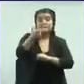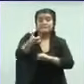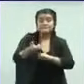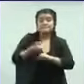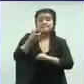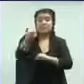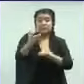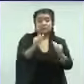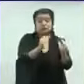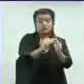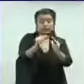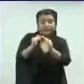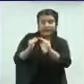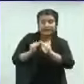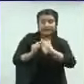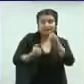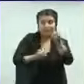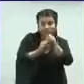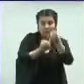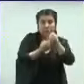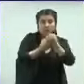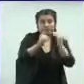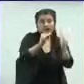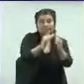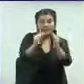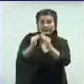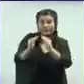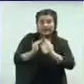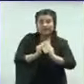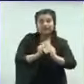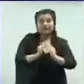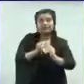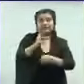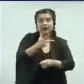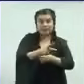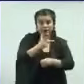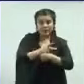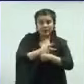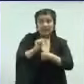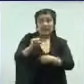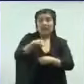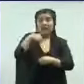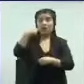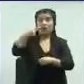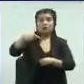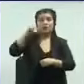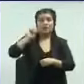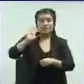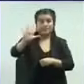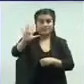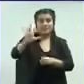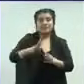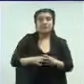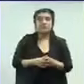de vivienda para los hogares guatemaltecos. Siguiente lámina, por favor.